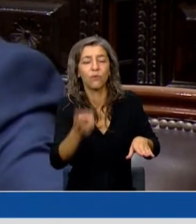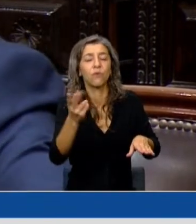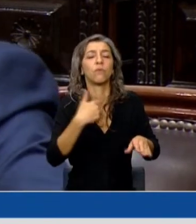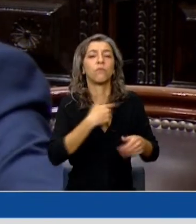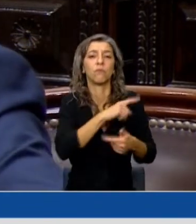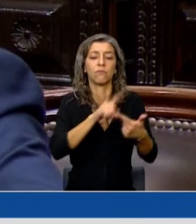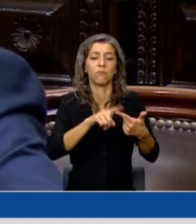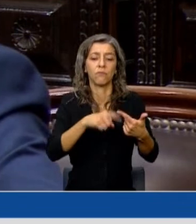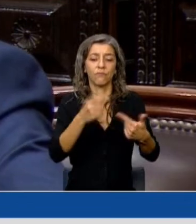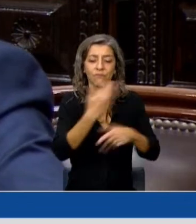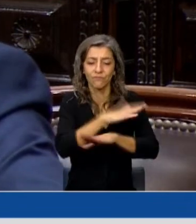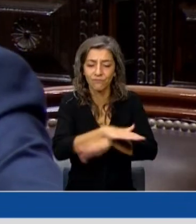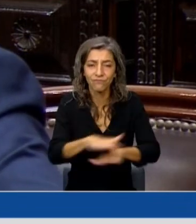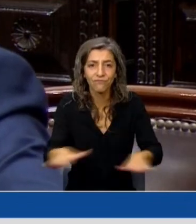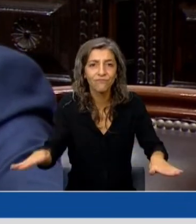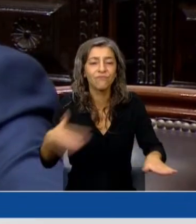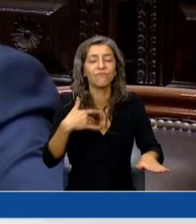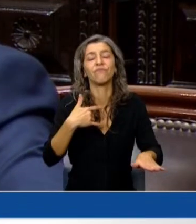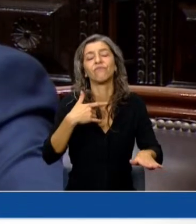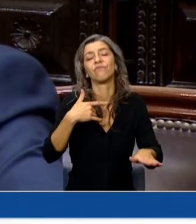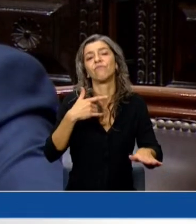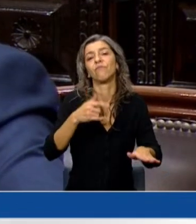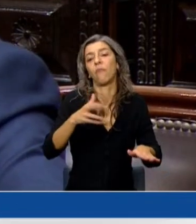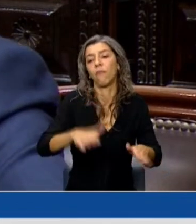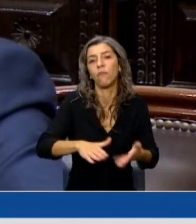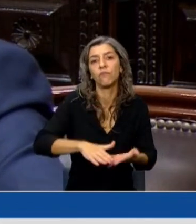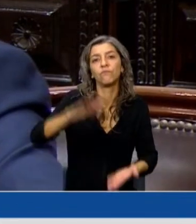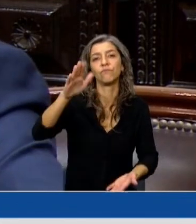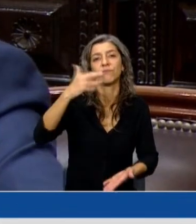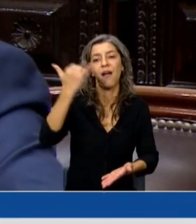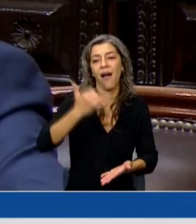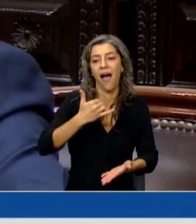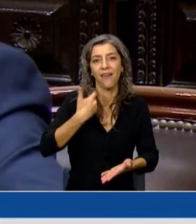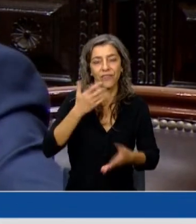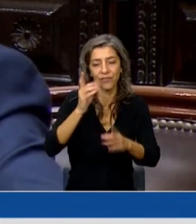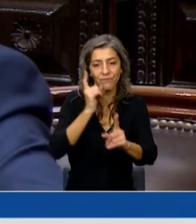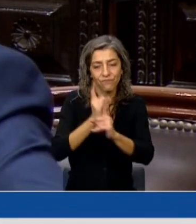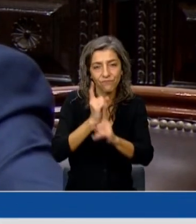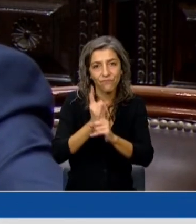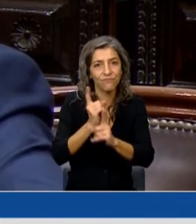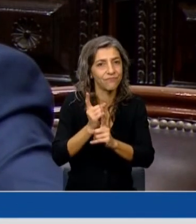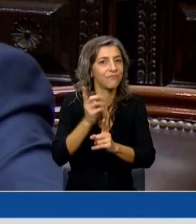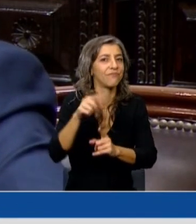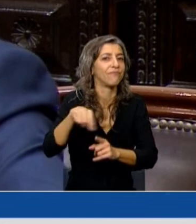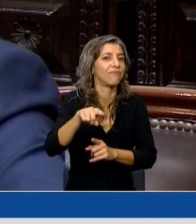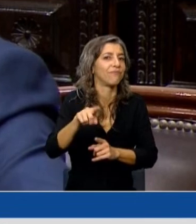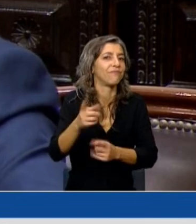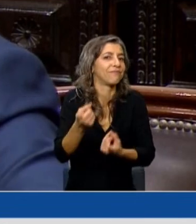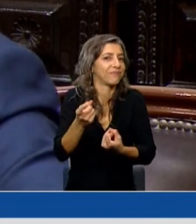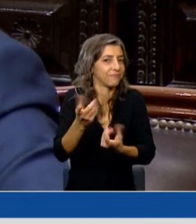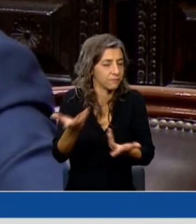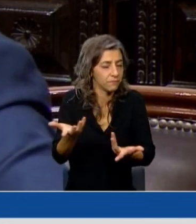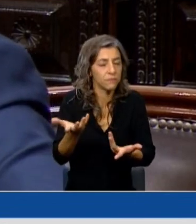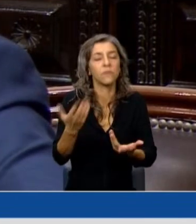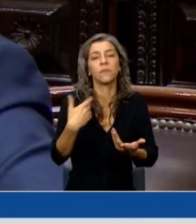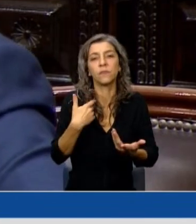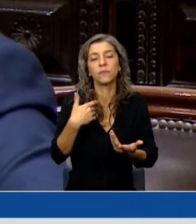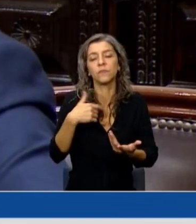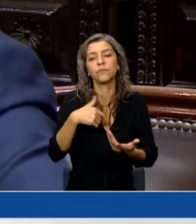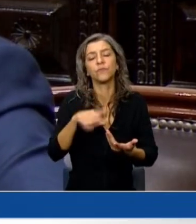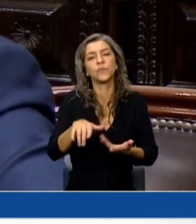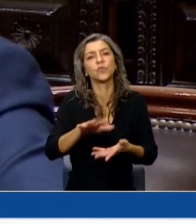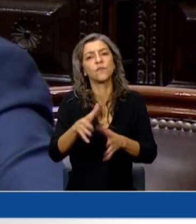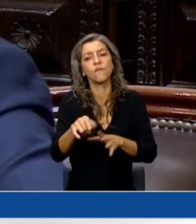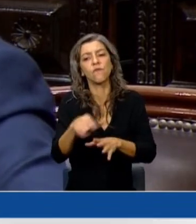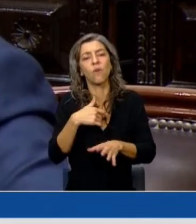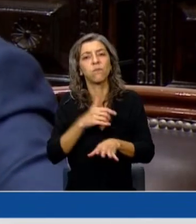adultos, es decir, a todo lo largo de toda la vida. Un acompañamiento que a veces tiene que ver con la aceptación de